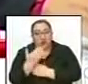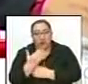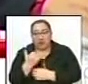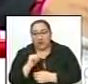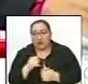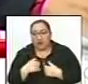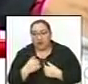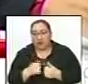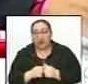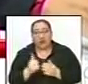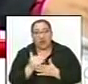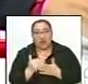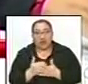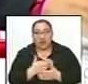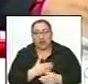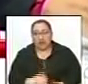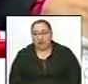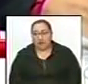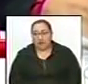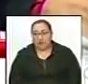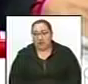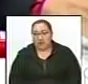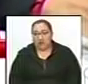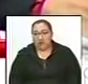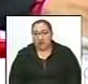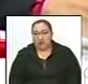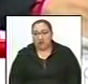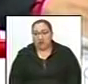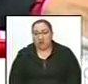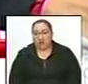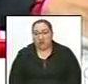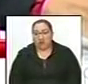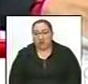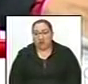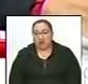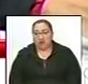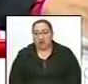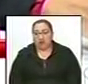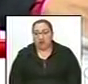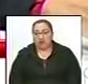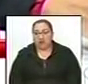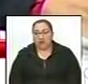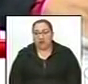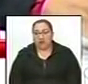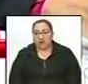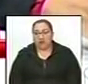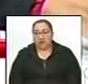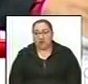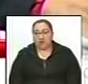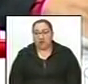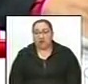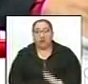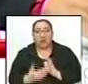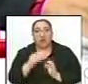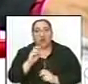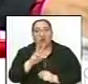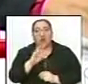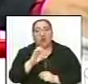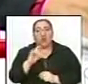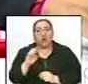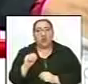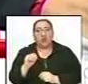mañana y teniendo en agenda, presidente, varios informes finales, se han presentado dos cuestiones previas. Yo